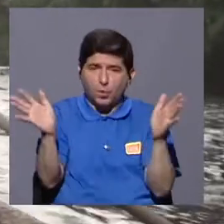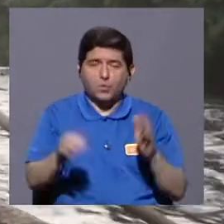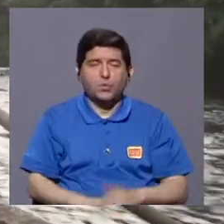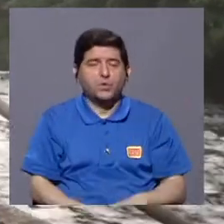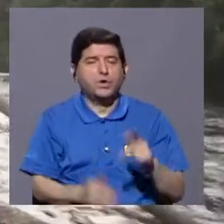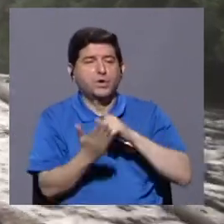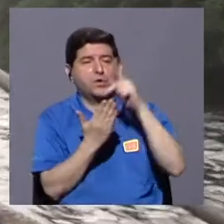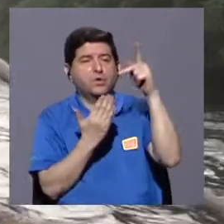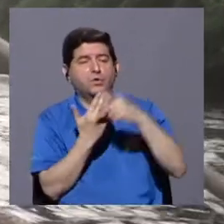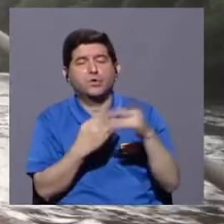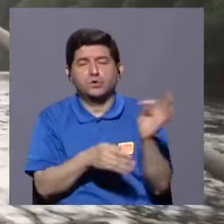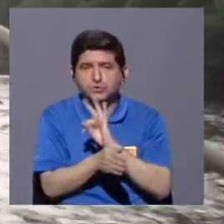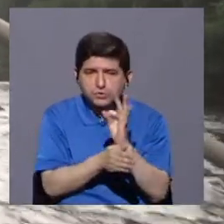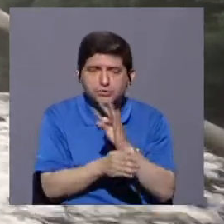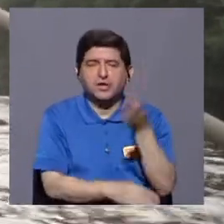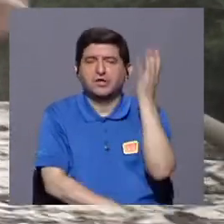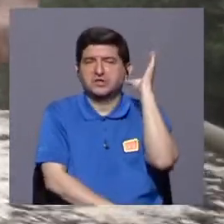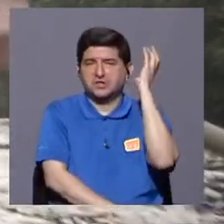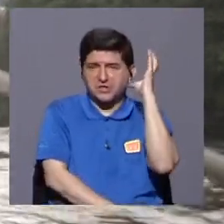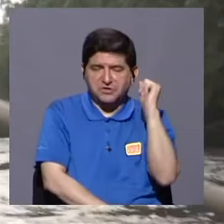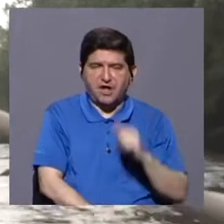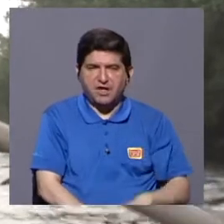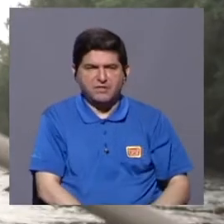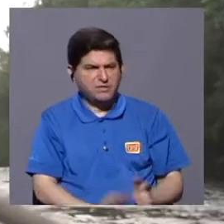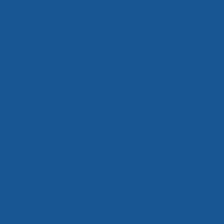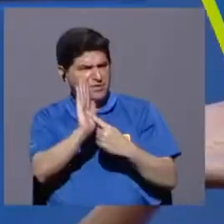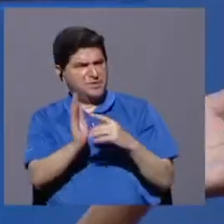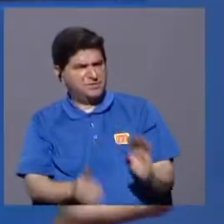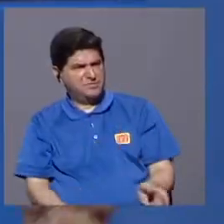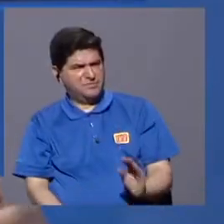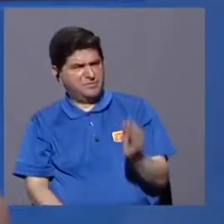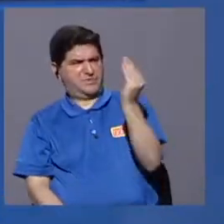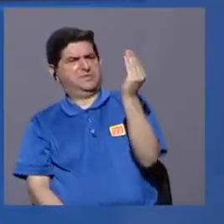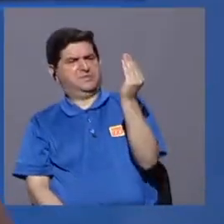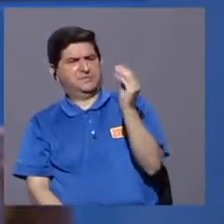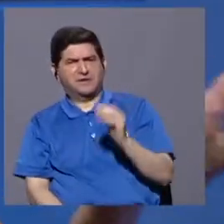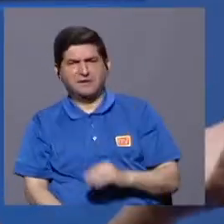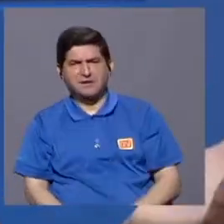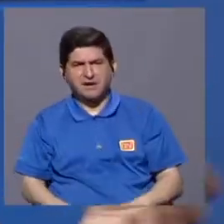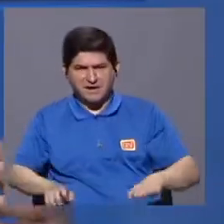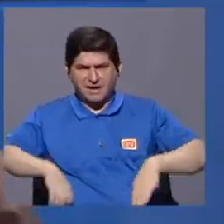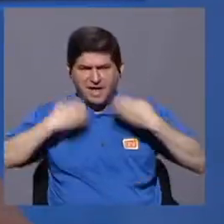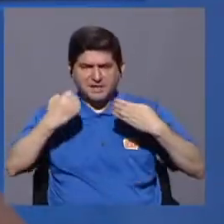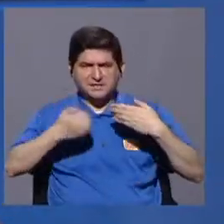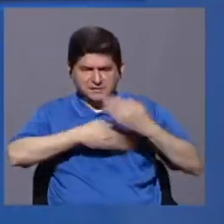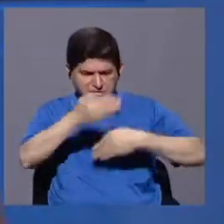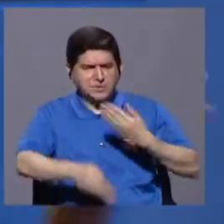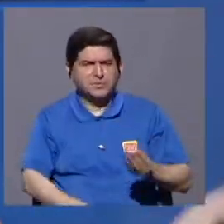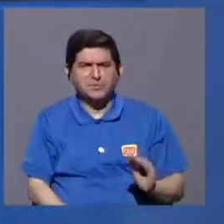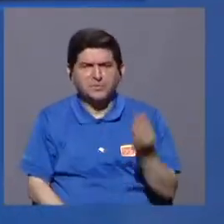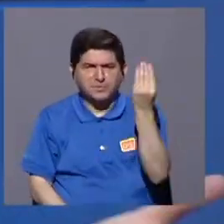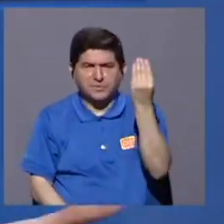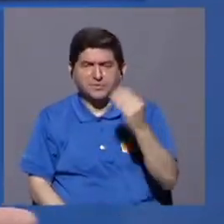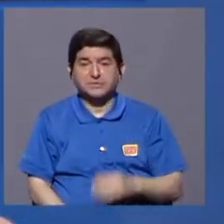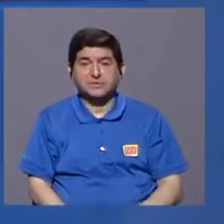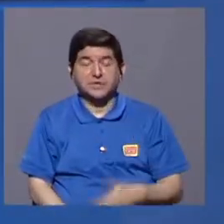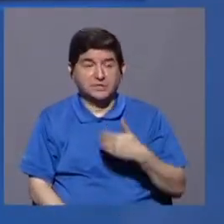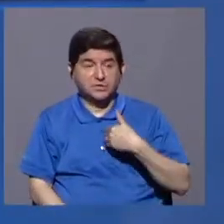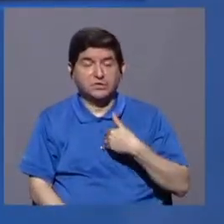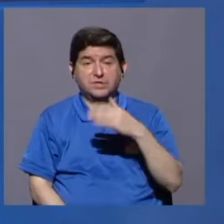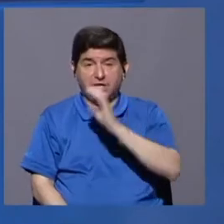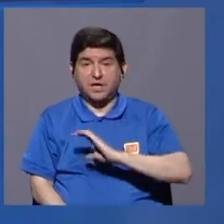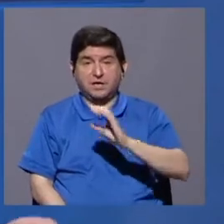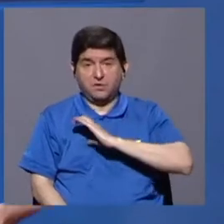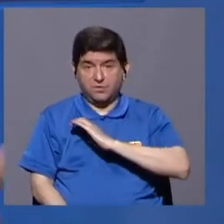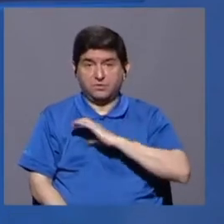los programas de televisión, la radio, ¿verdad? Y le muestran a los jóvenes que existe una adolescencia, que un adolescente tiene que comportarse de